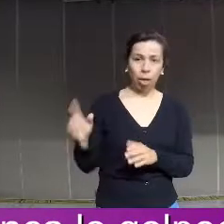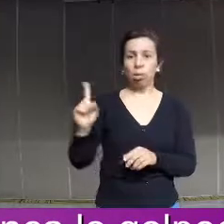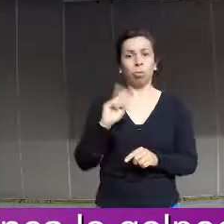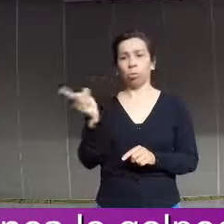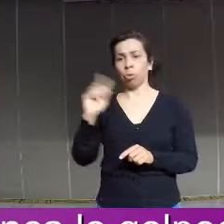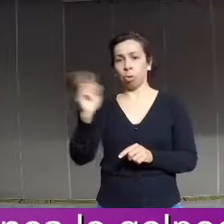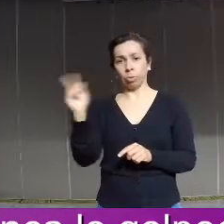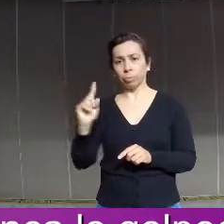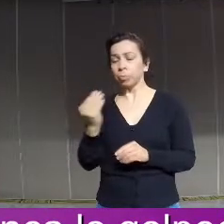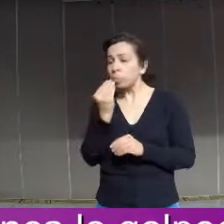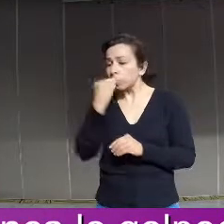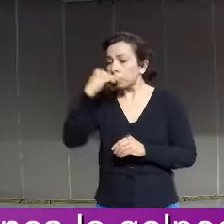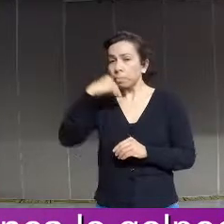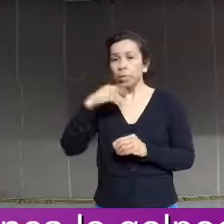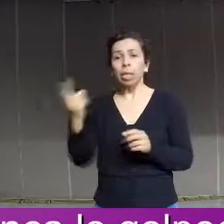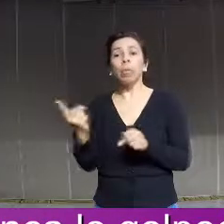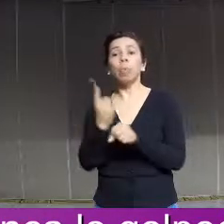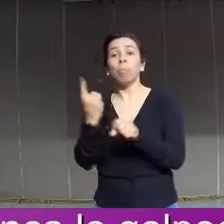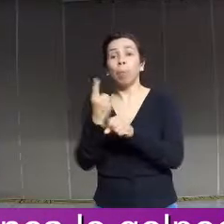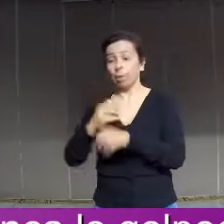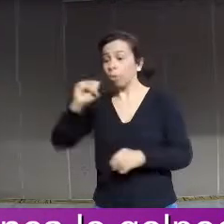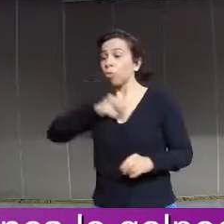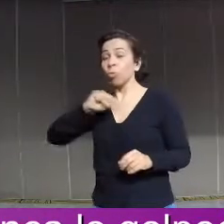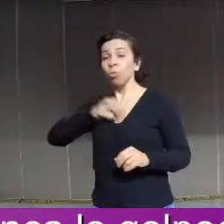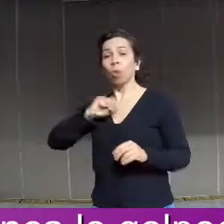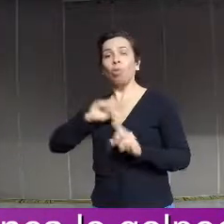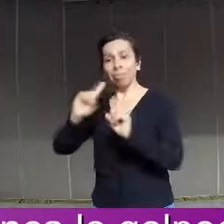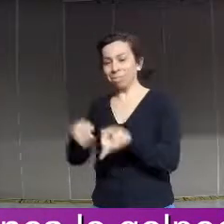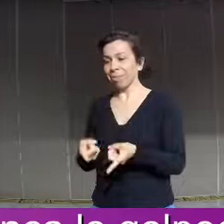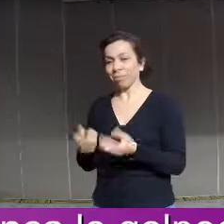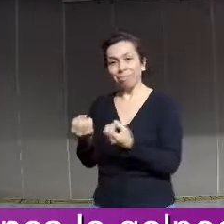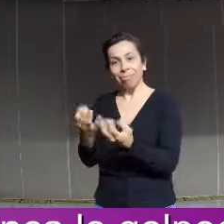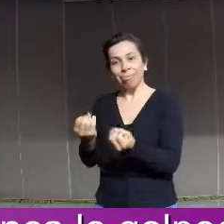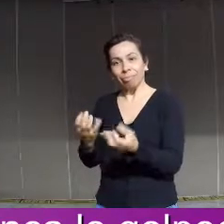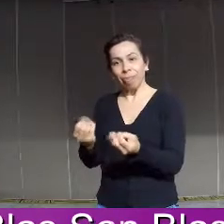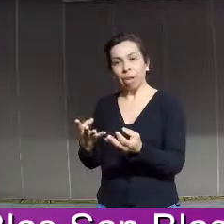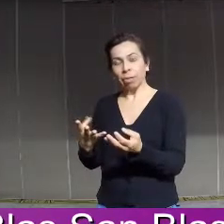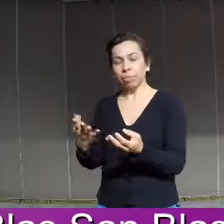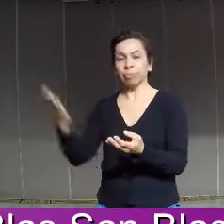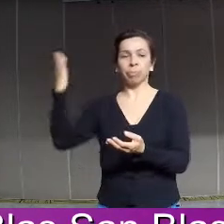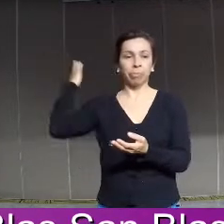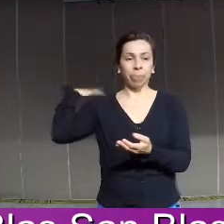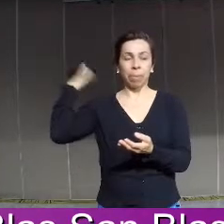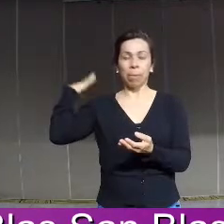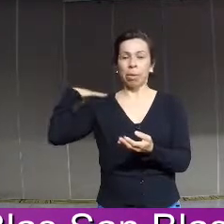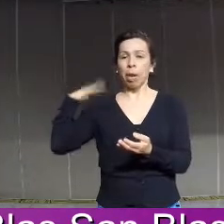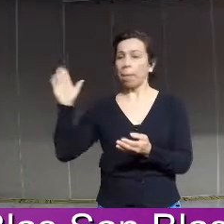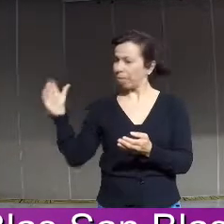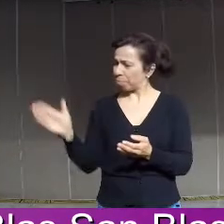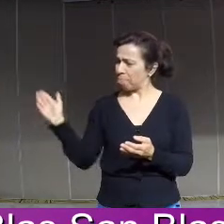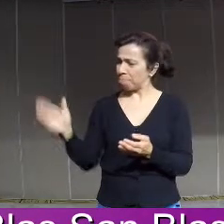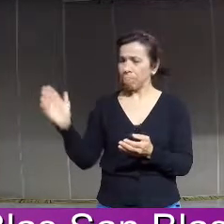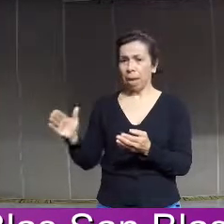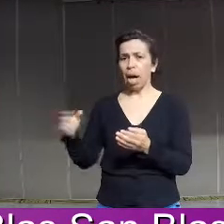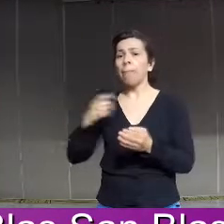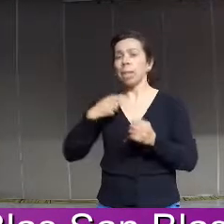peor. ¿Sí? Para eso está la tos. Que la tos limpie, ni hay ningún nene chiquito, el samblar, ni levantar